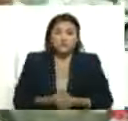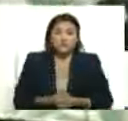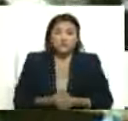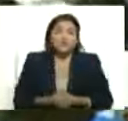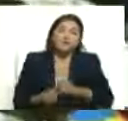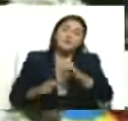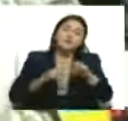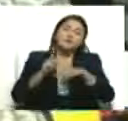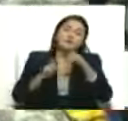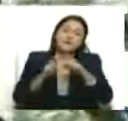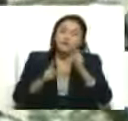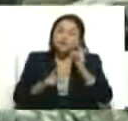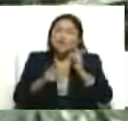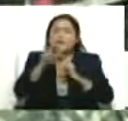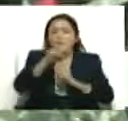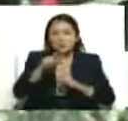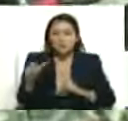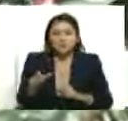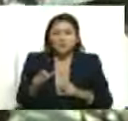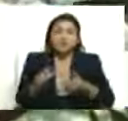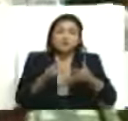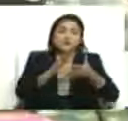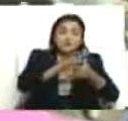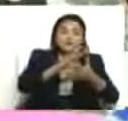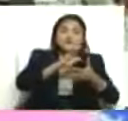al pueblo. De ahí van a salir 5 respuestas.